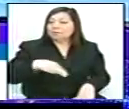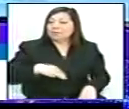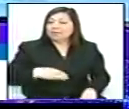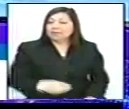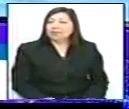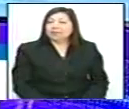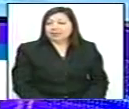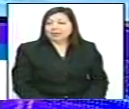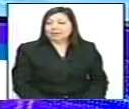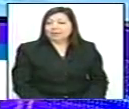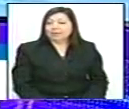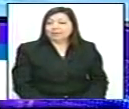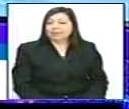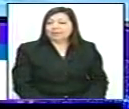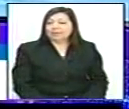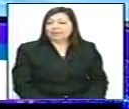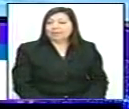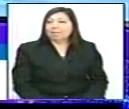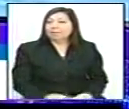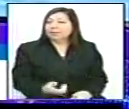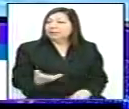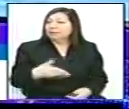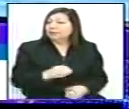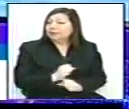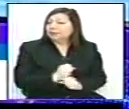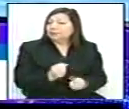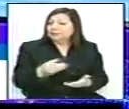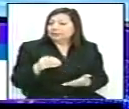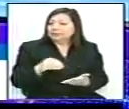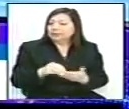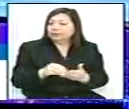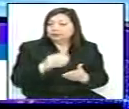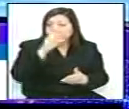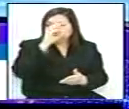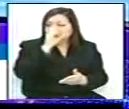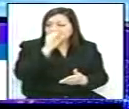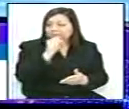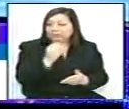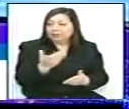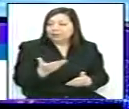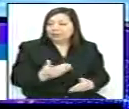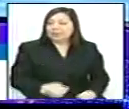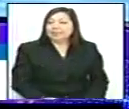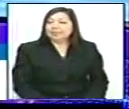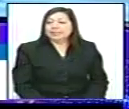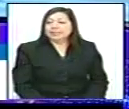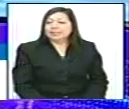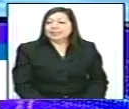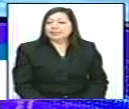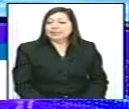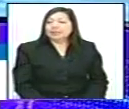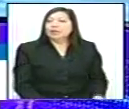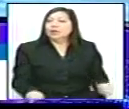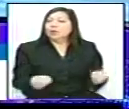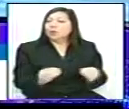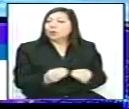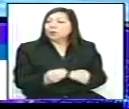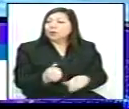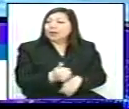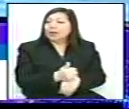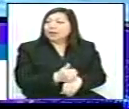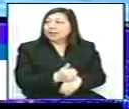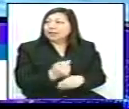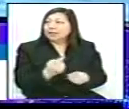Ministros, Salvador del Solar, quien temprano había llegado a la sala de embajadores. La Junta de